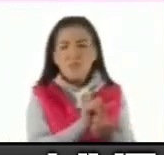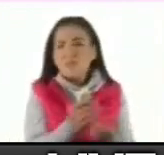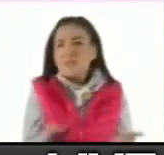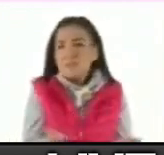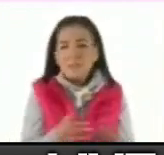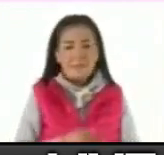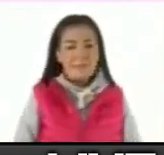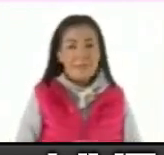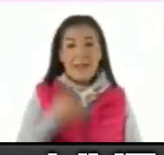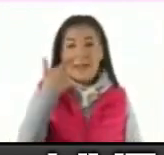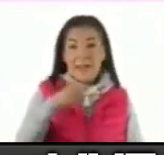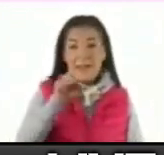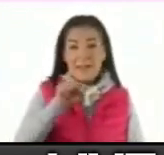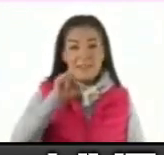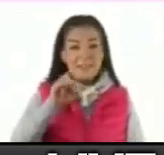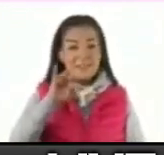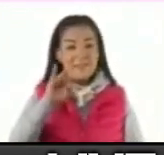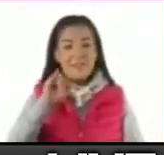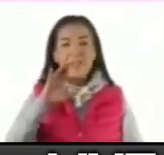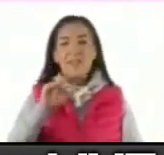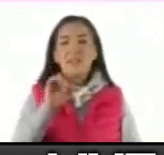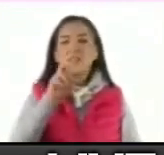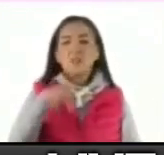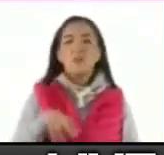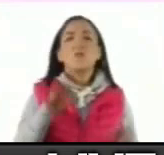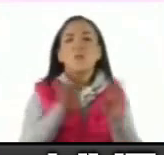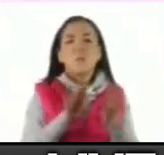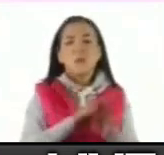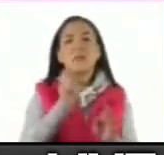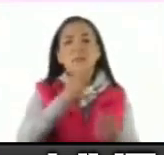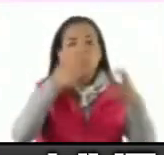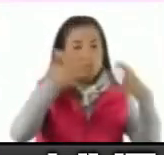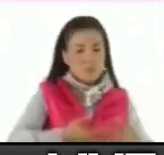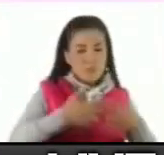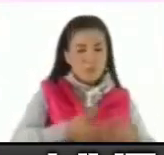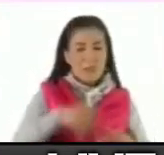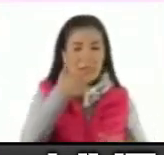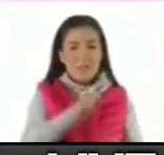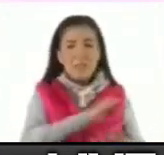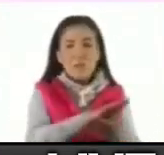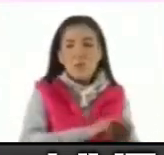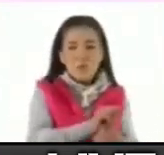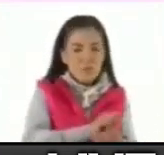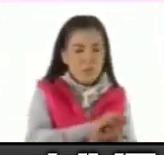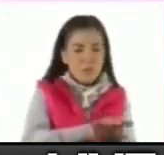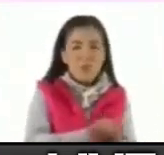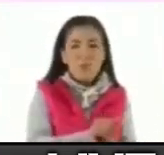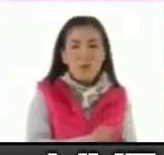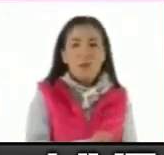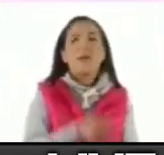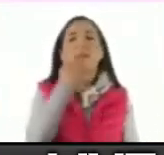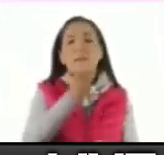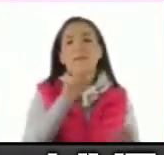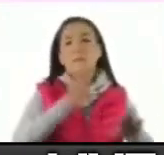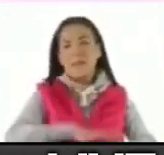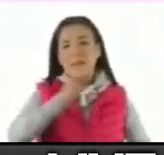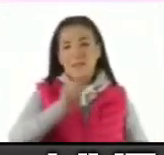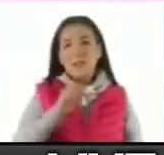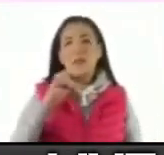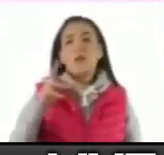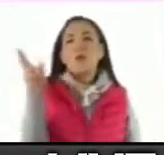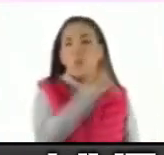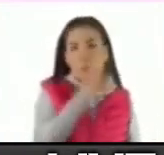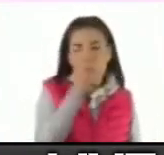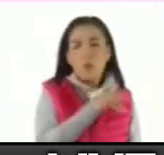ocurre en la gasificación es que convierte el plástico en un gas combustible mediante una serie de reacciones en presencia de oxígeno o